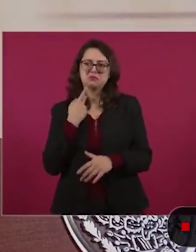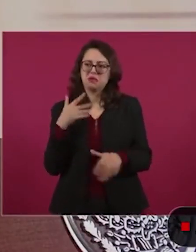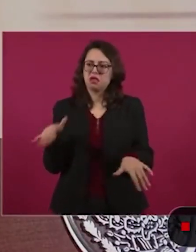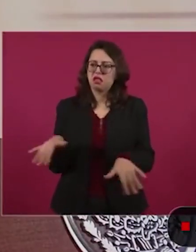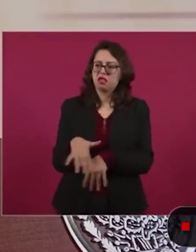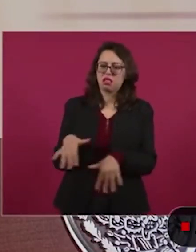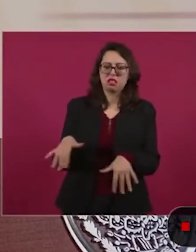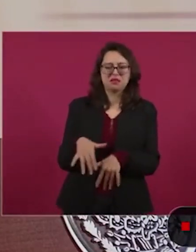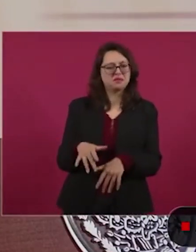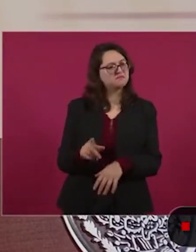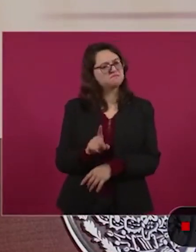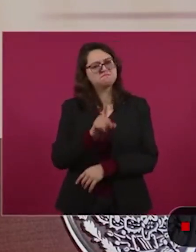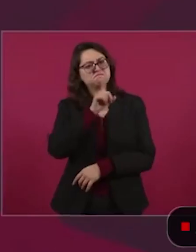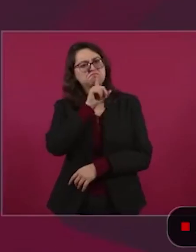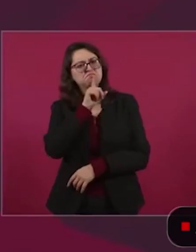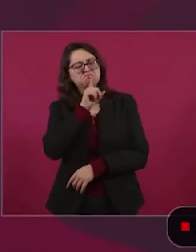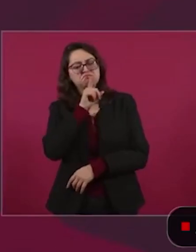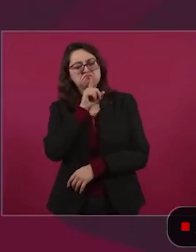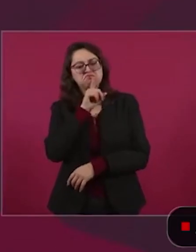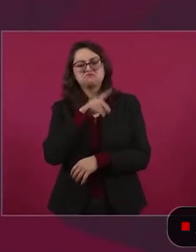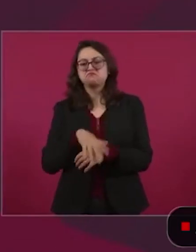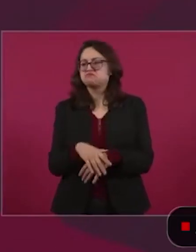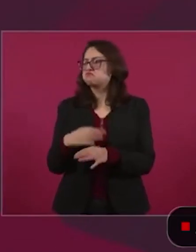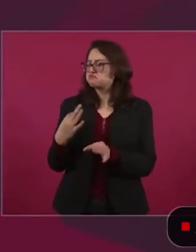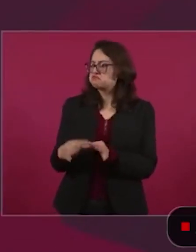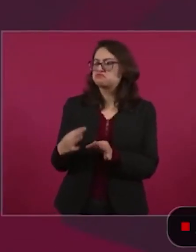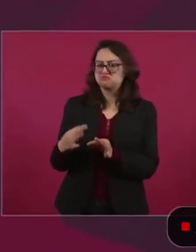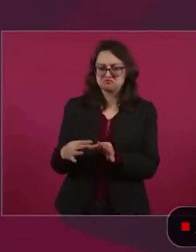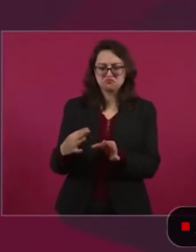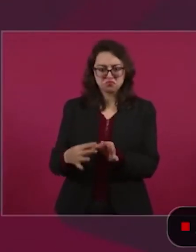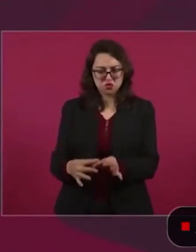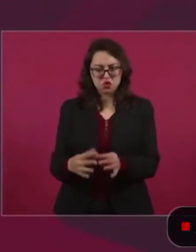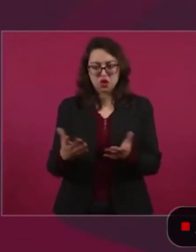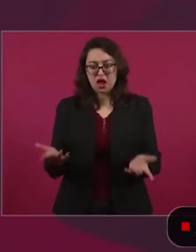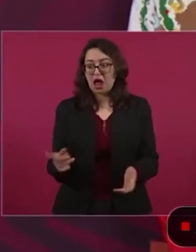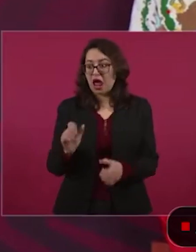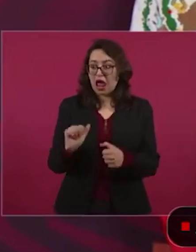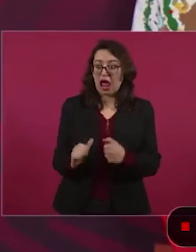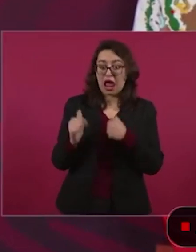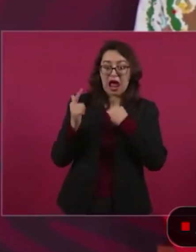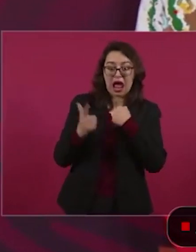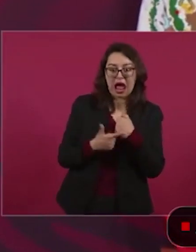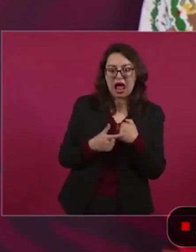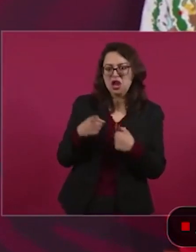jamás eh una declaración